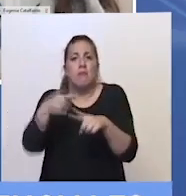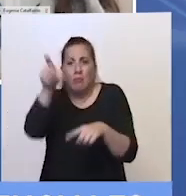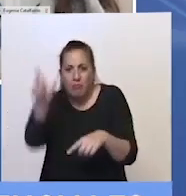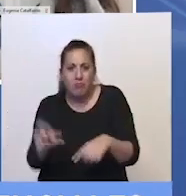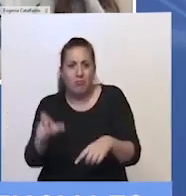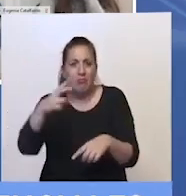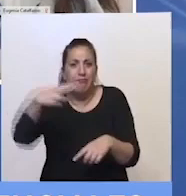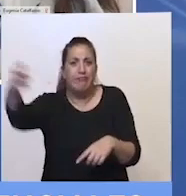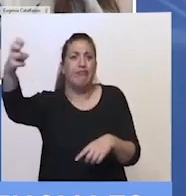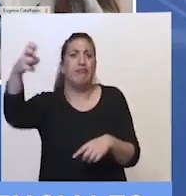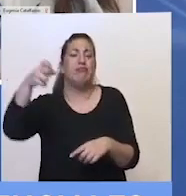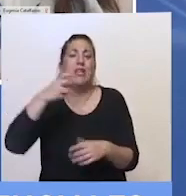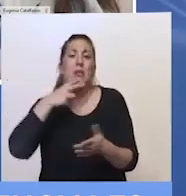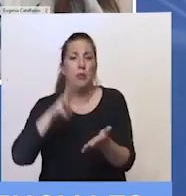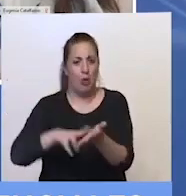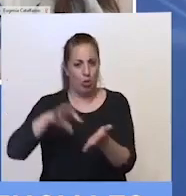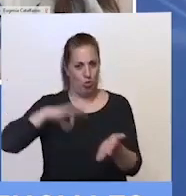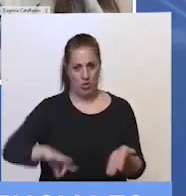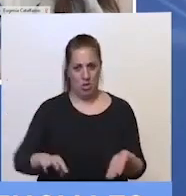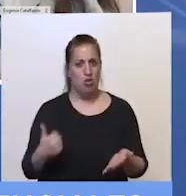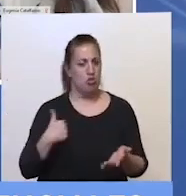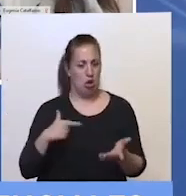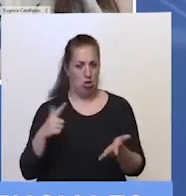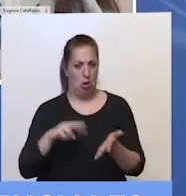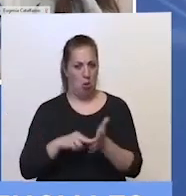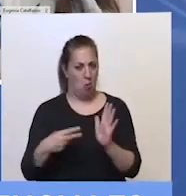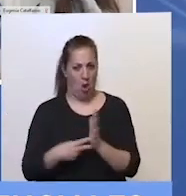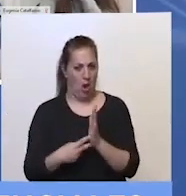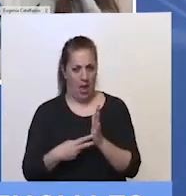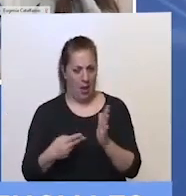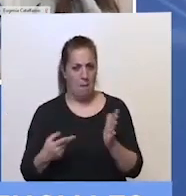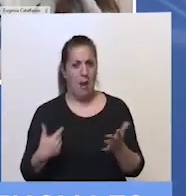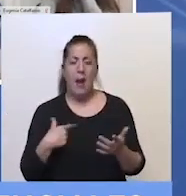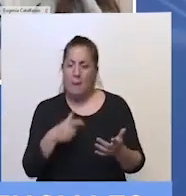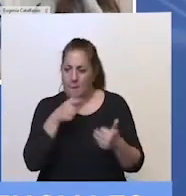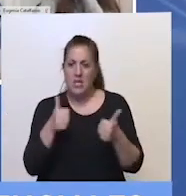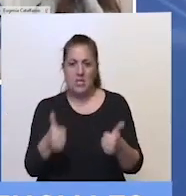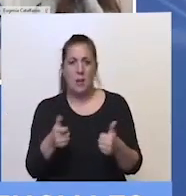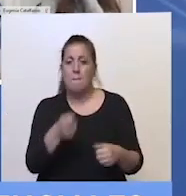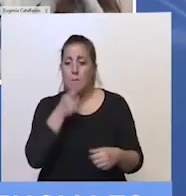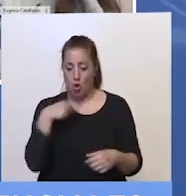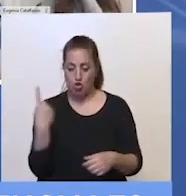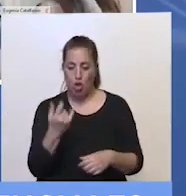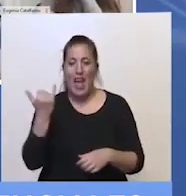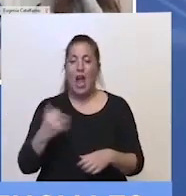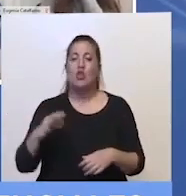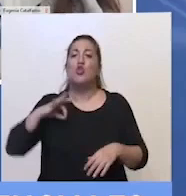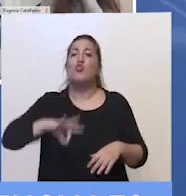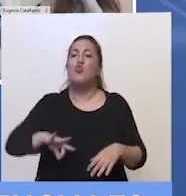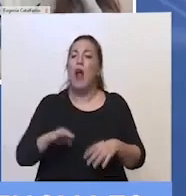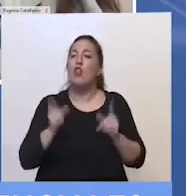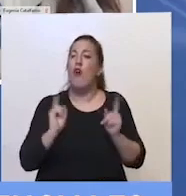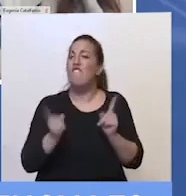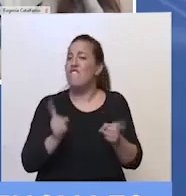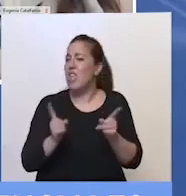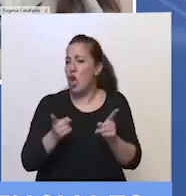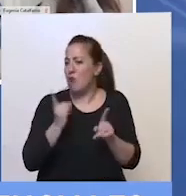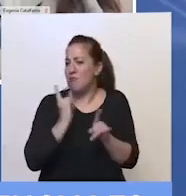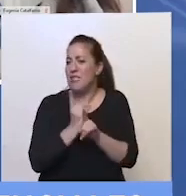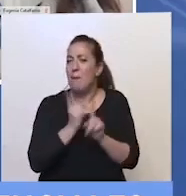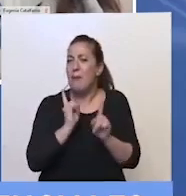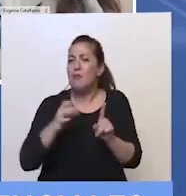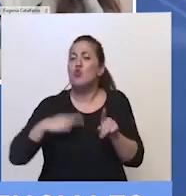ganancias. Yo no tengo problema y me parece lógico que alguien como nosotros, que tenemos un ingreso fijo alto, paguemos la